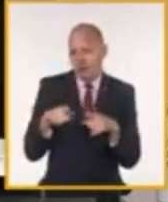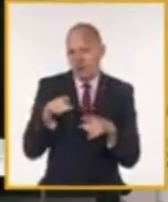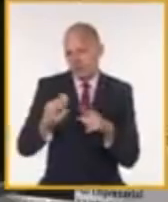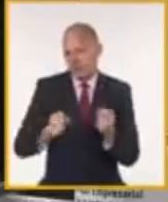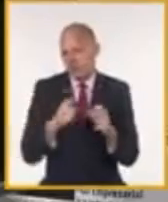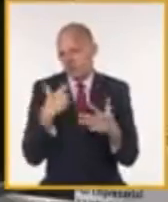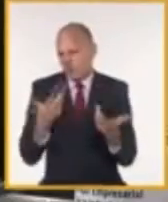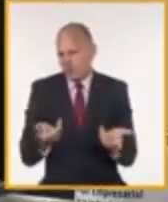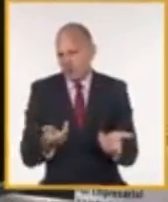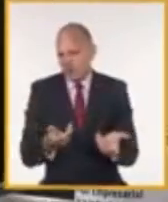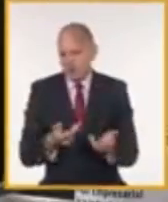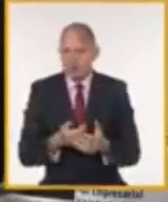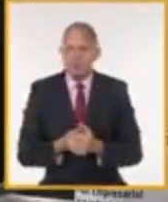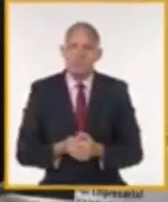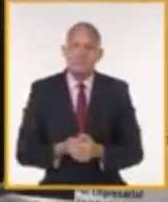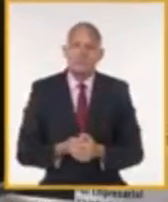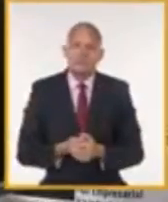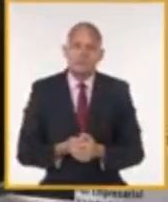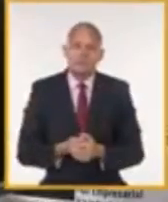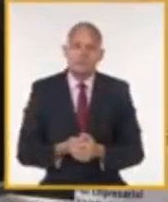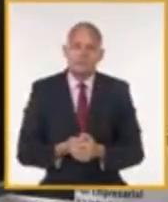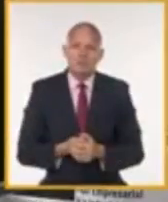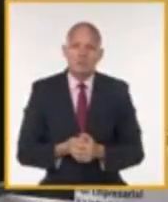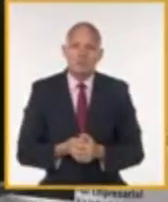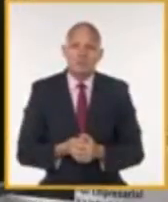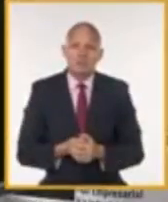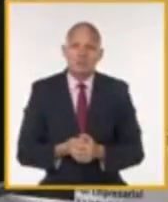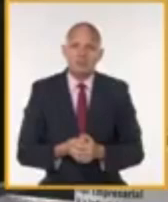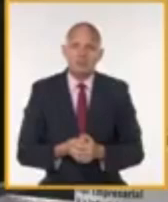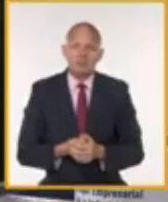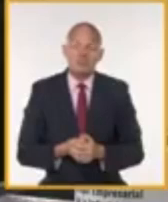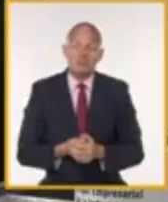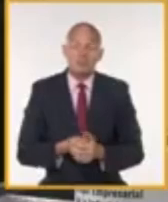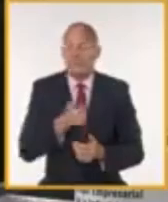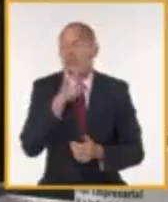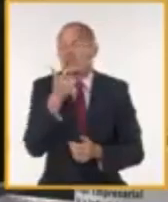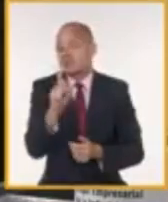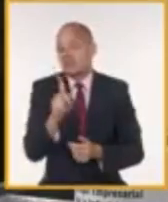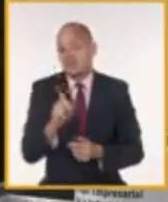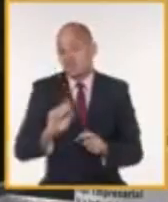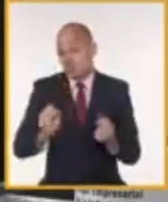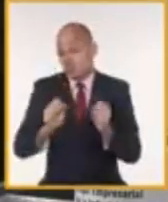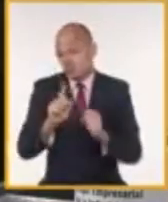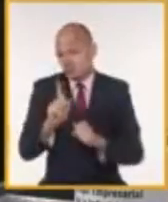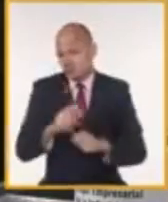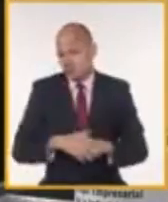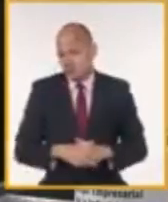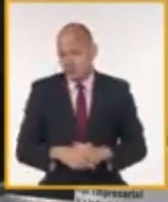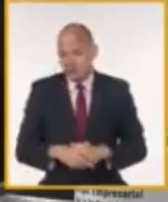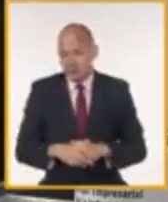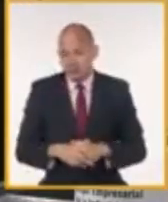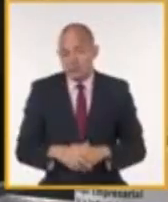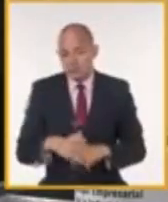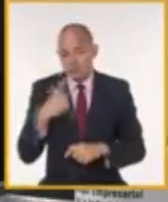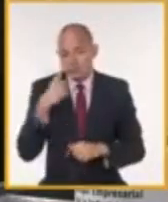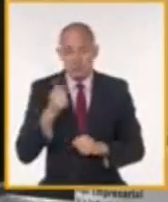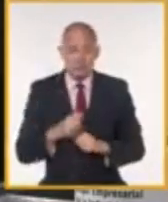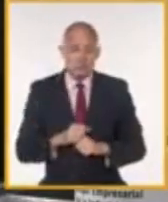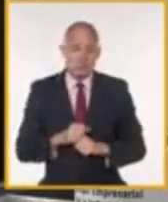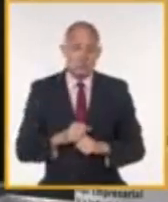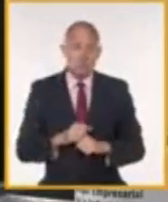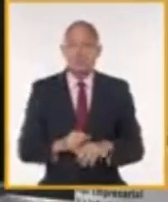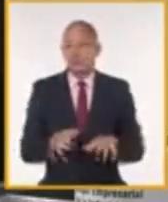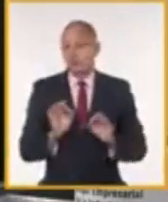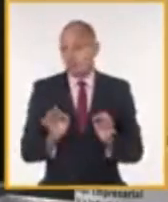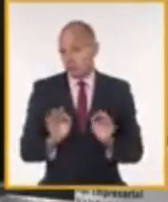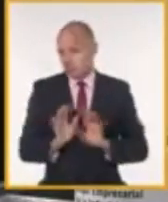Sí, es una de las problemáticas más complejas de enfrentar hoy. Nosotros somos un actor más